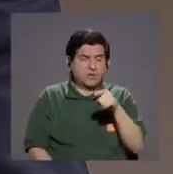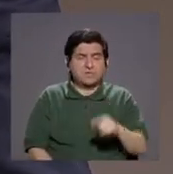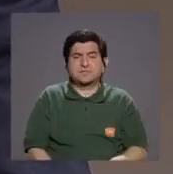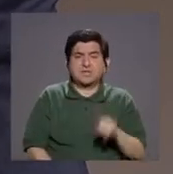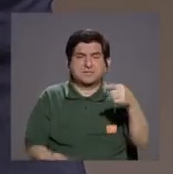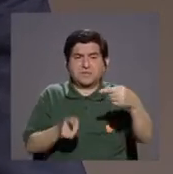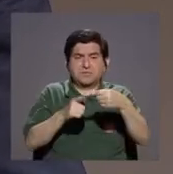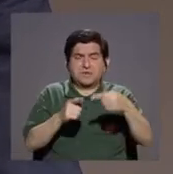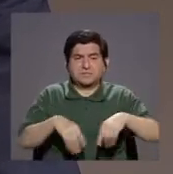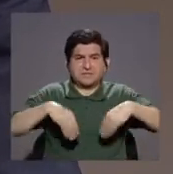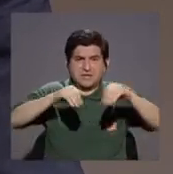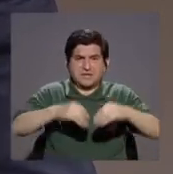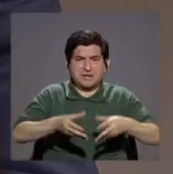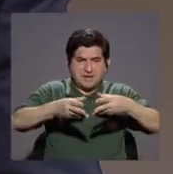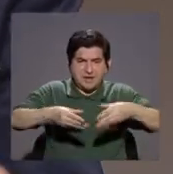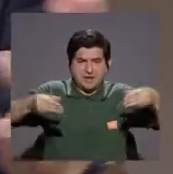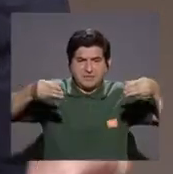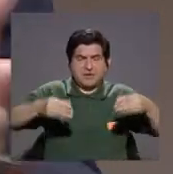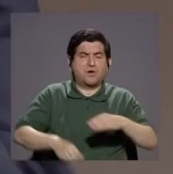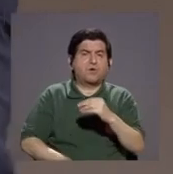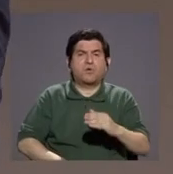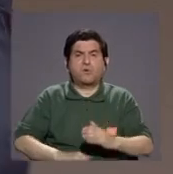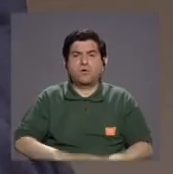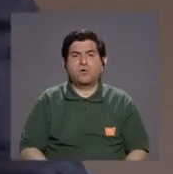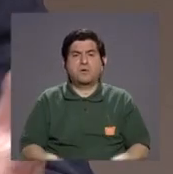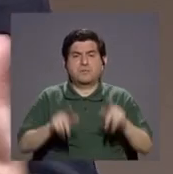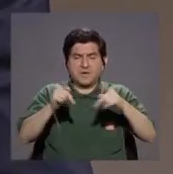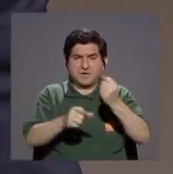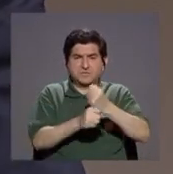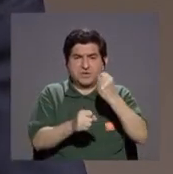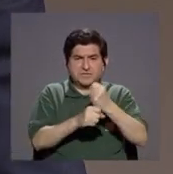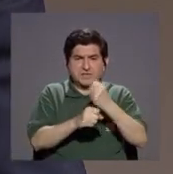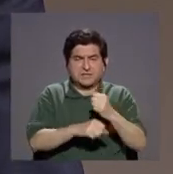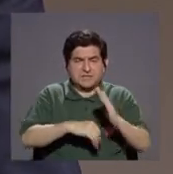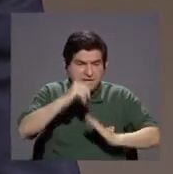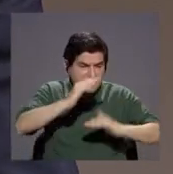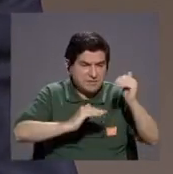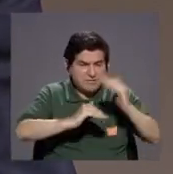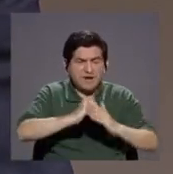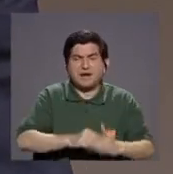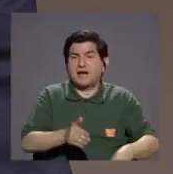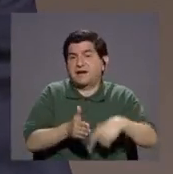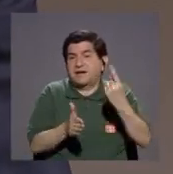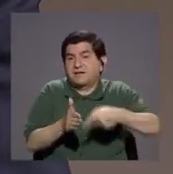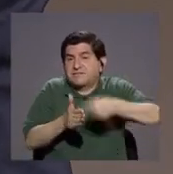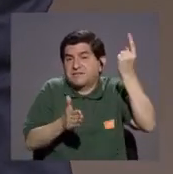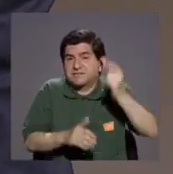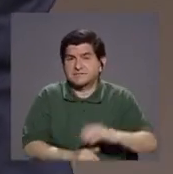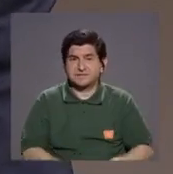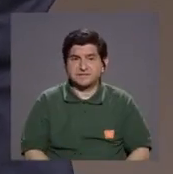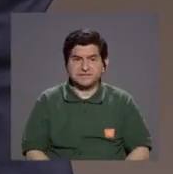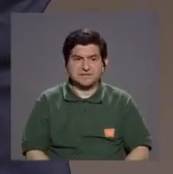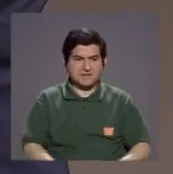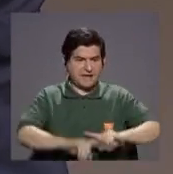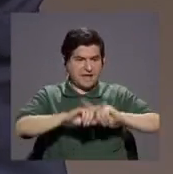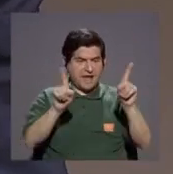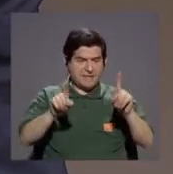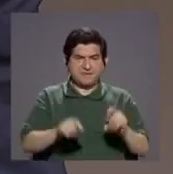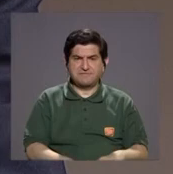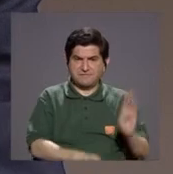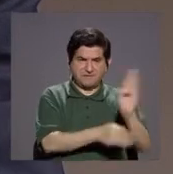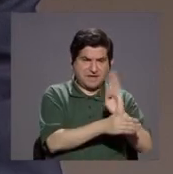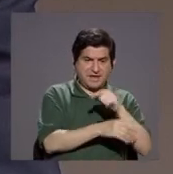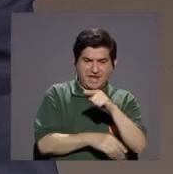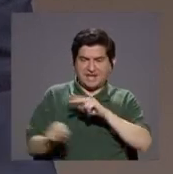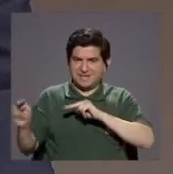por ejemplo obreros de construcción que tienen una estacionalidad entonces este negocio a diferencia de la banca lo que